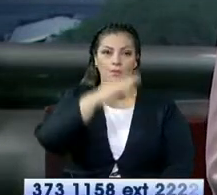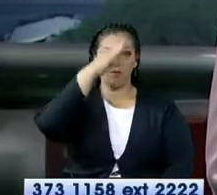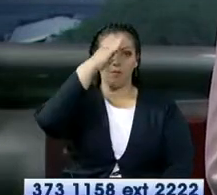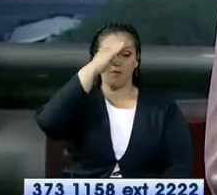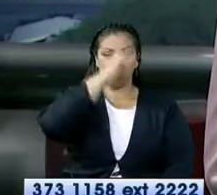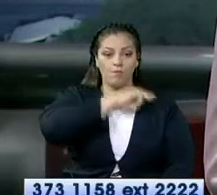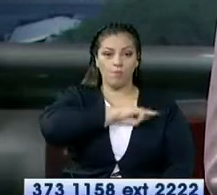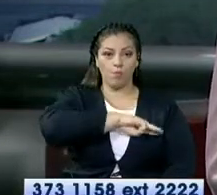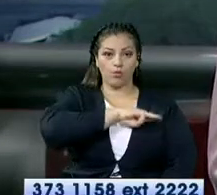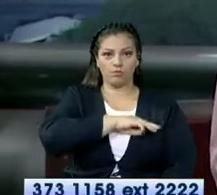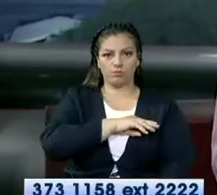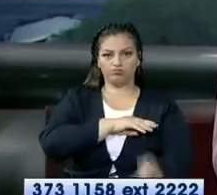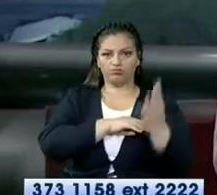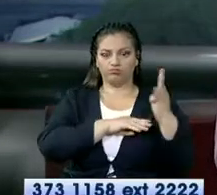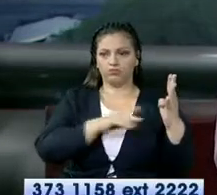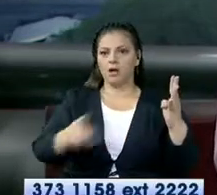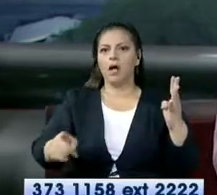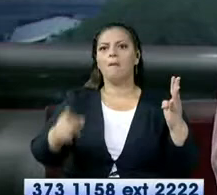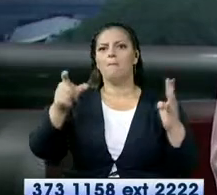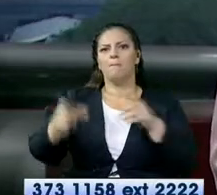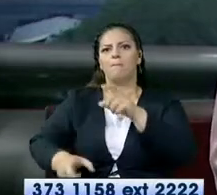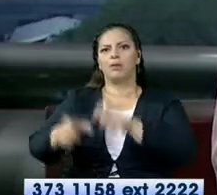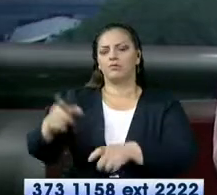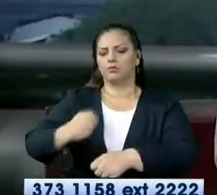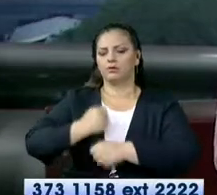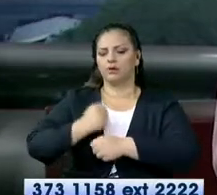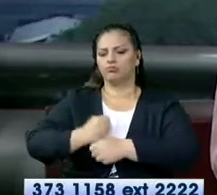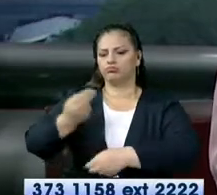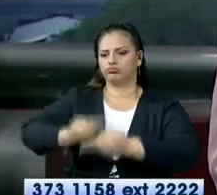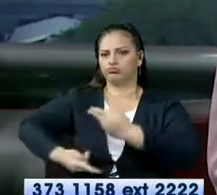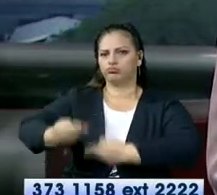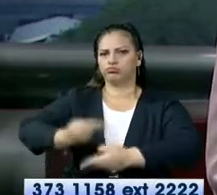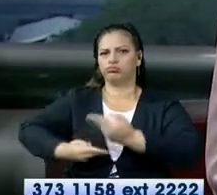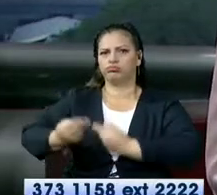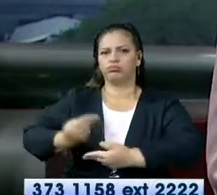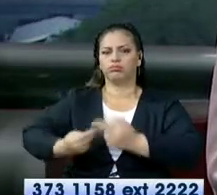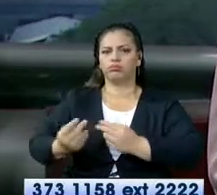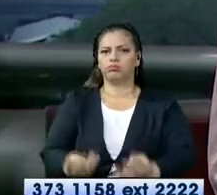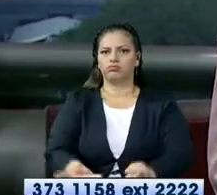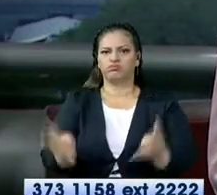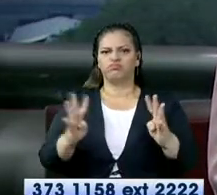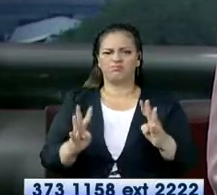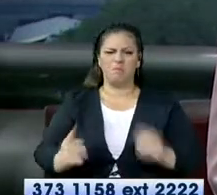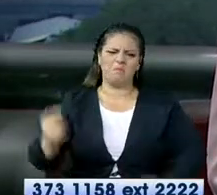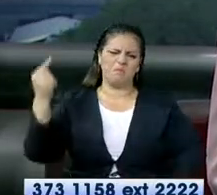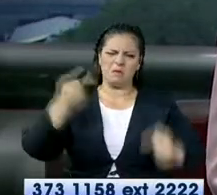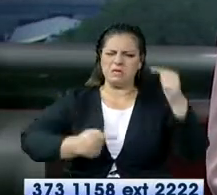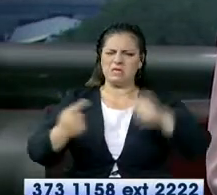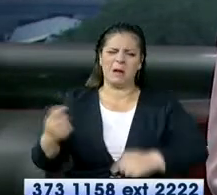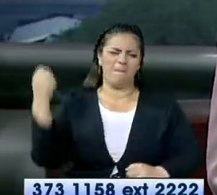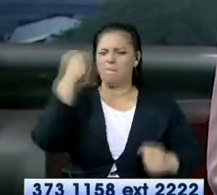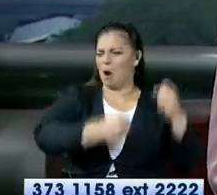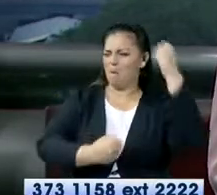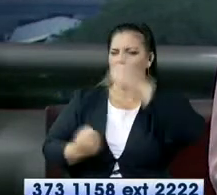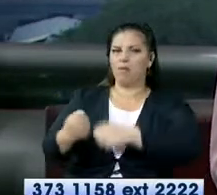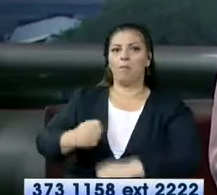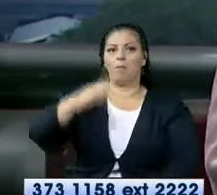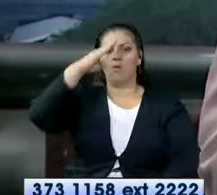de la Policía Nacional debieron intervenir para calmar los ánimos. Julio César Saona con los detalles.